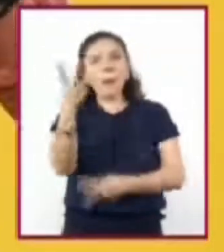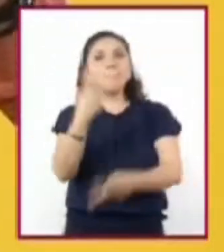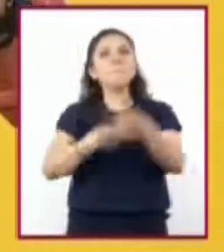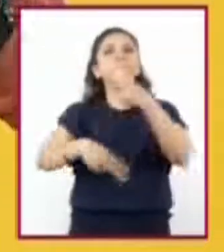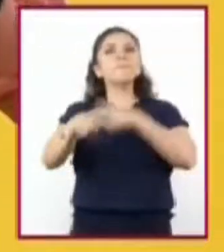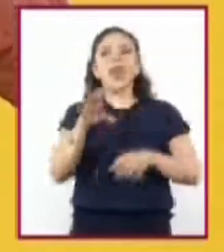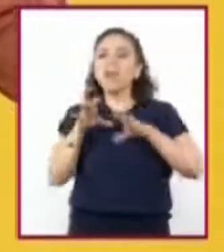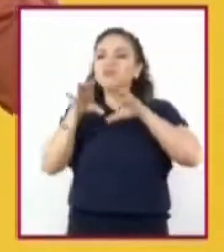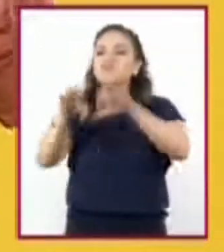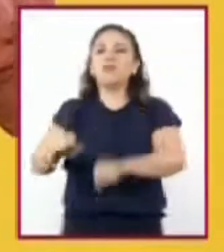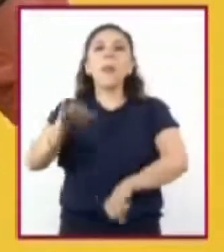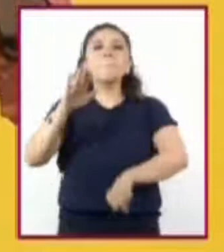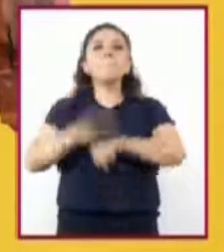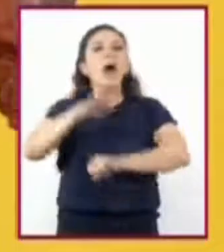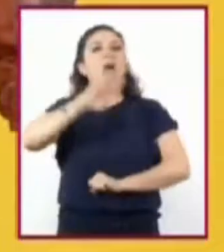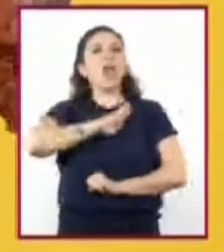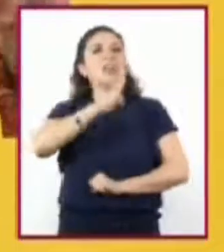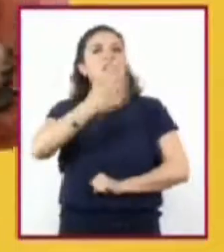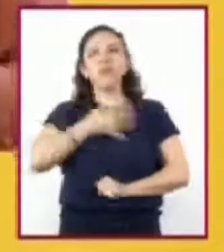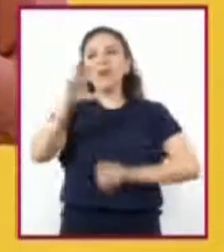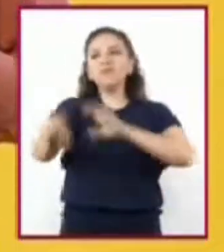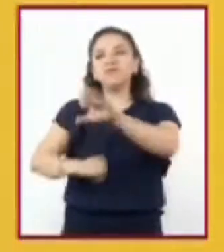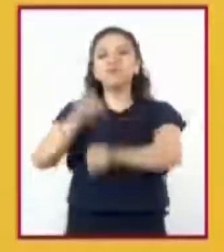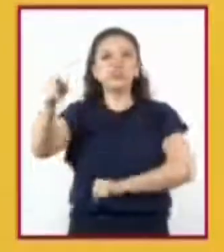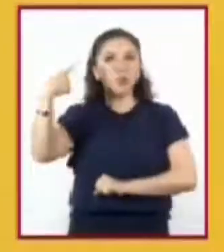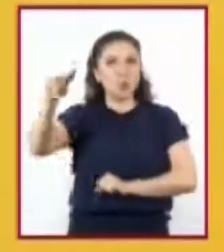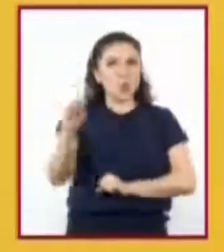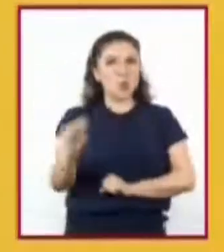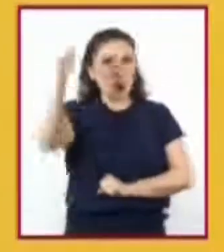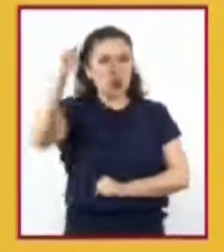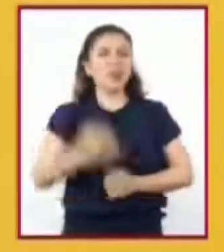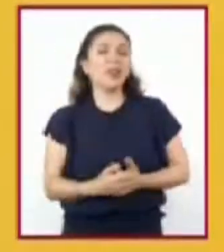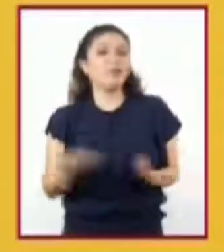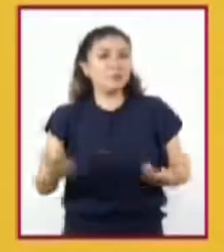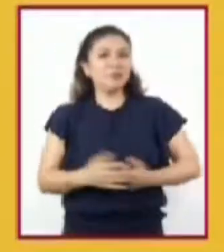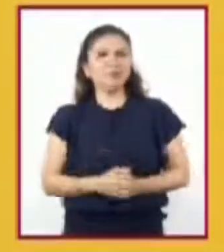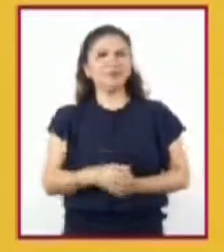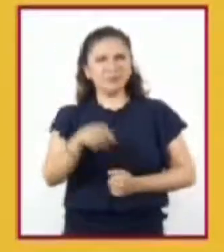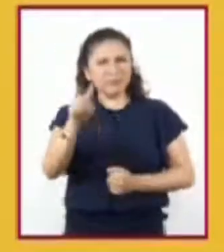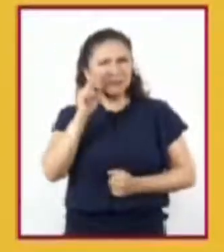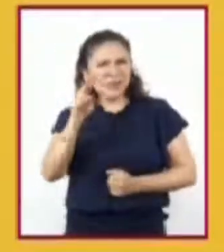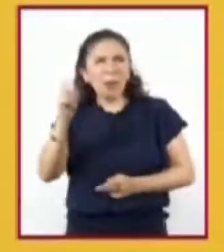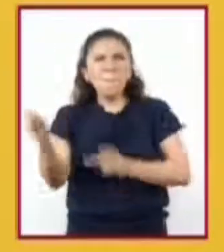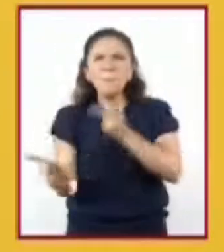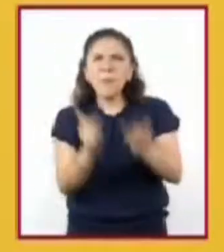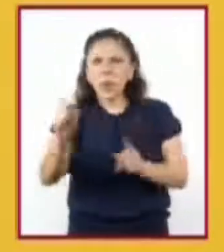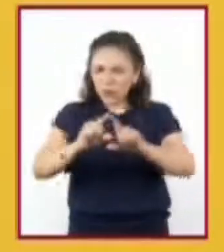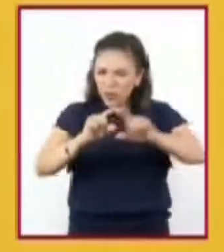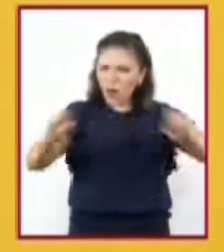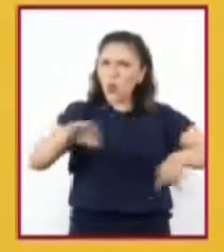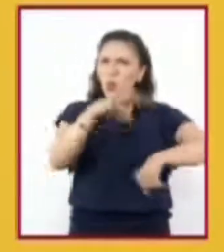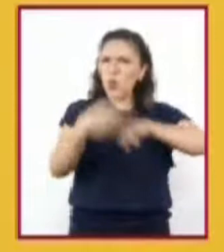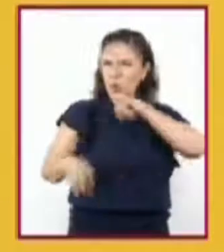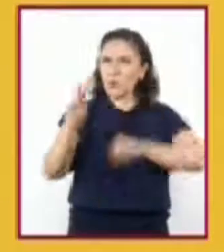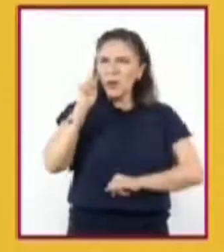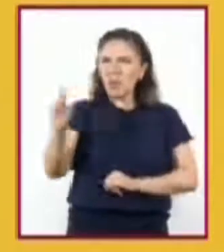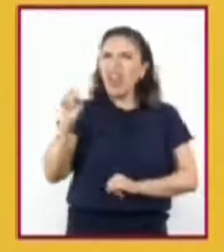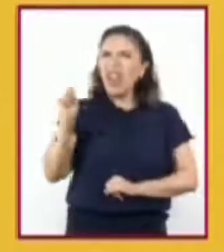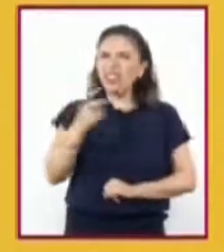de la colonización en el norte de la Nueva España. Llamó mi atención la pregunta que aparece al final del